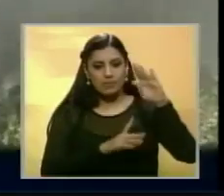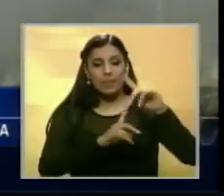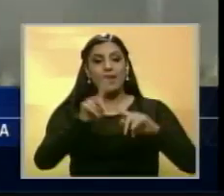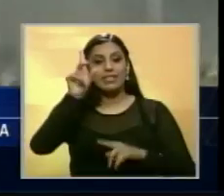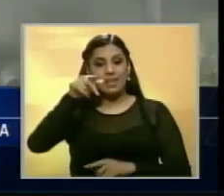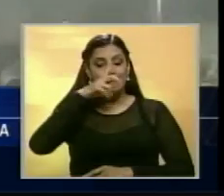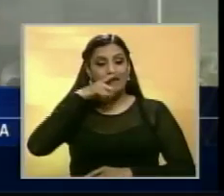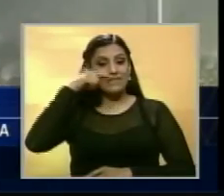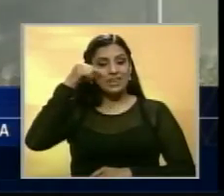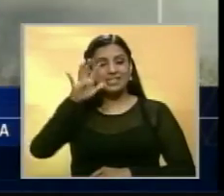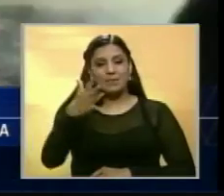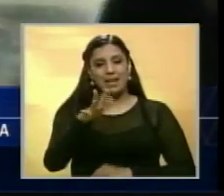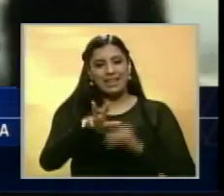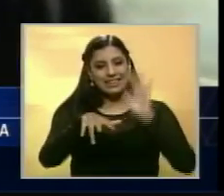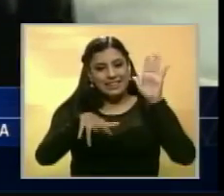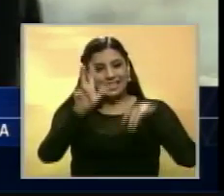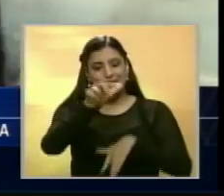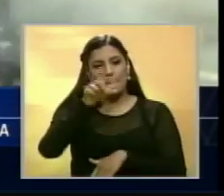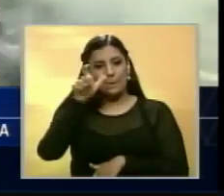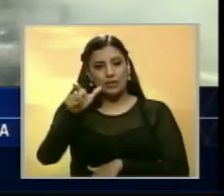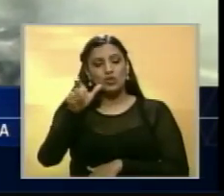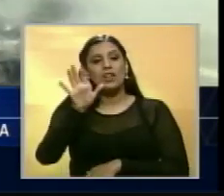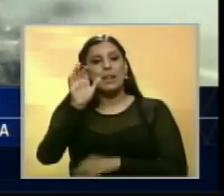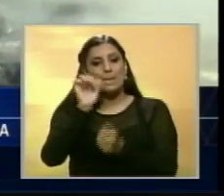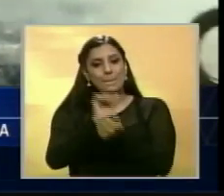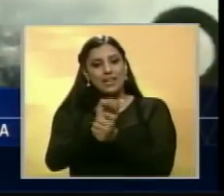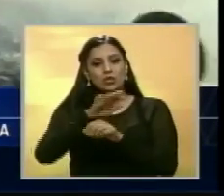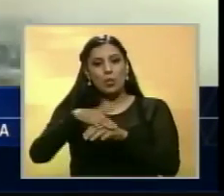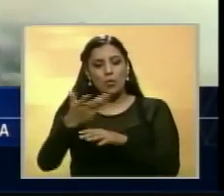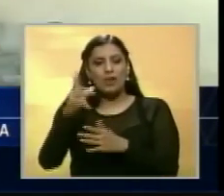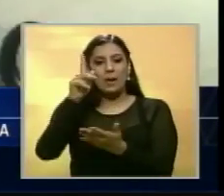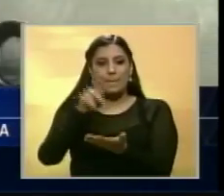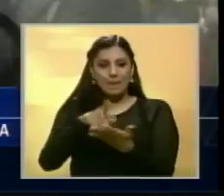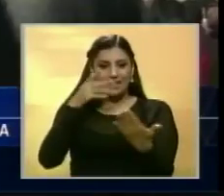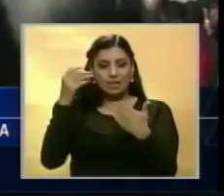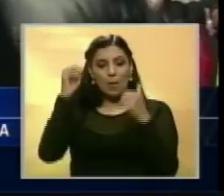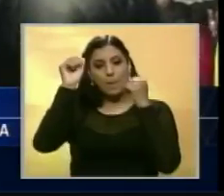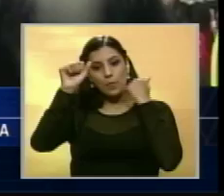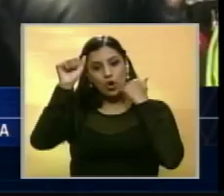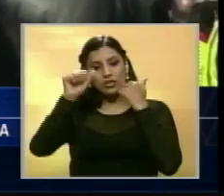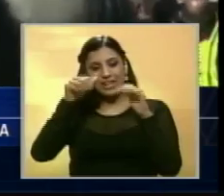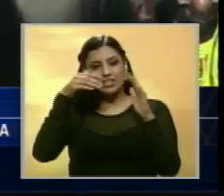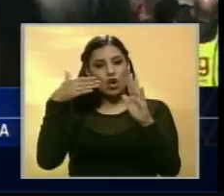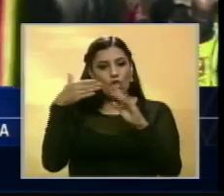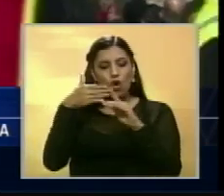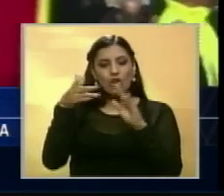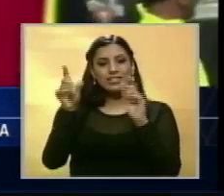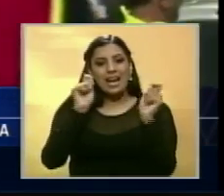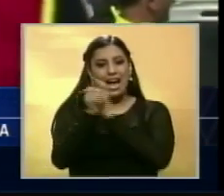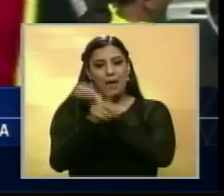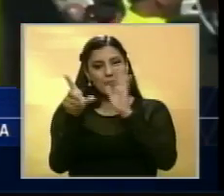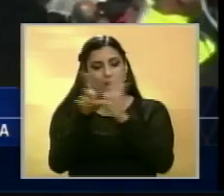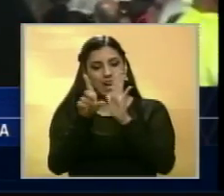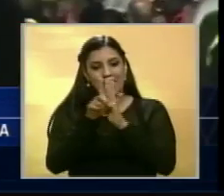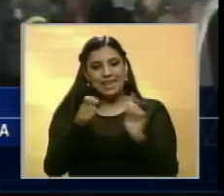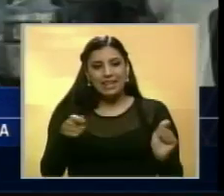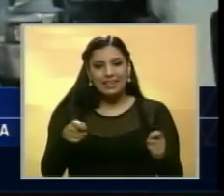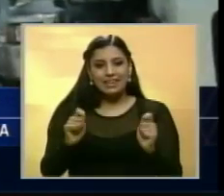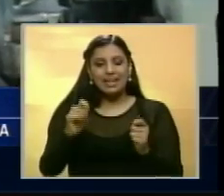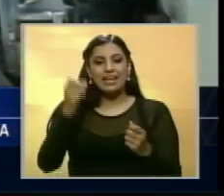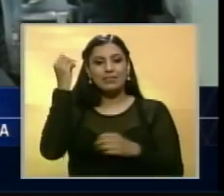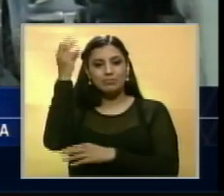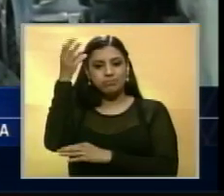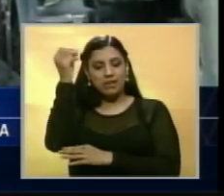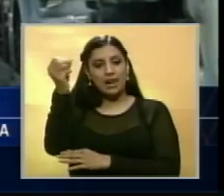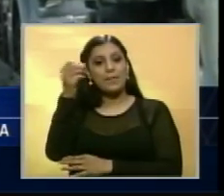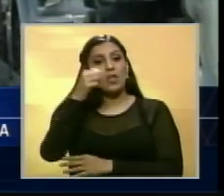También en Francia, al menos 13 personas están detenidas tras participar en una protesta contra la reforma laboral que intenta imponer el